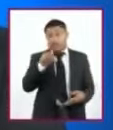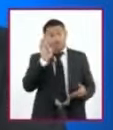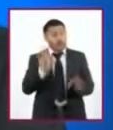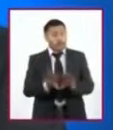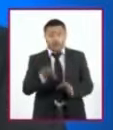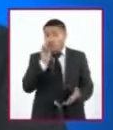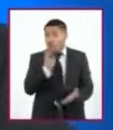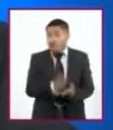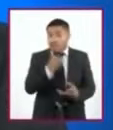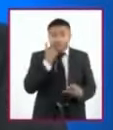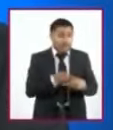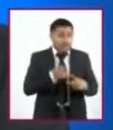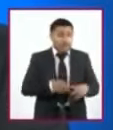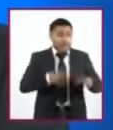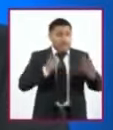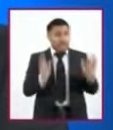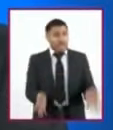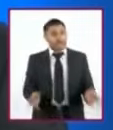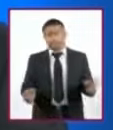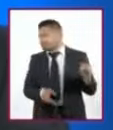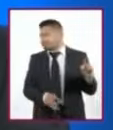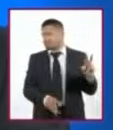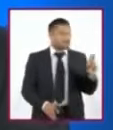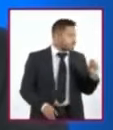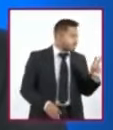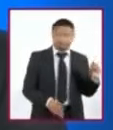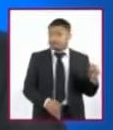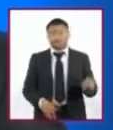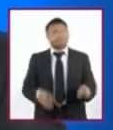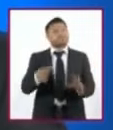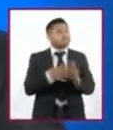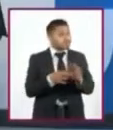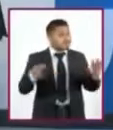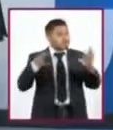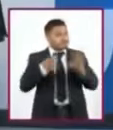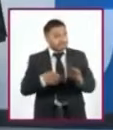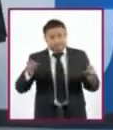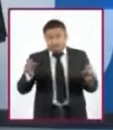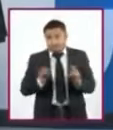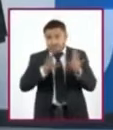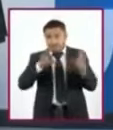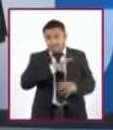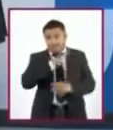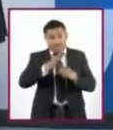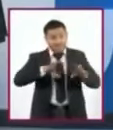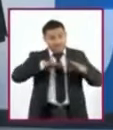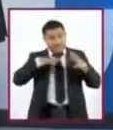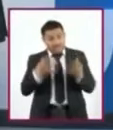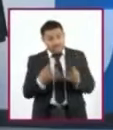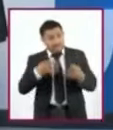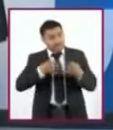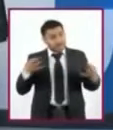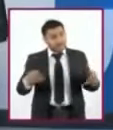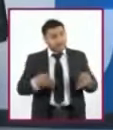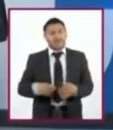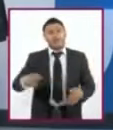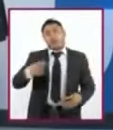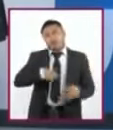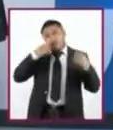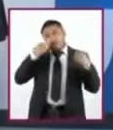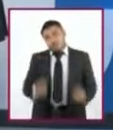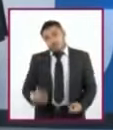de matemáticas, sino que también explica fenómenos de la naturaleza. Profesor Bernabé, yo estoy seguro de que con